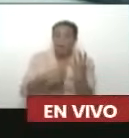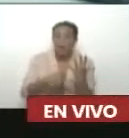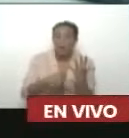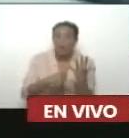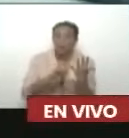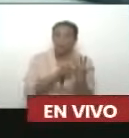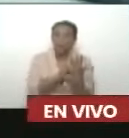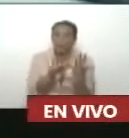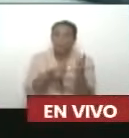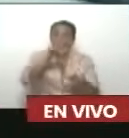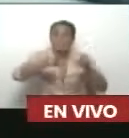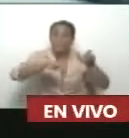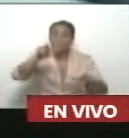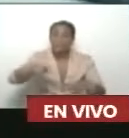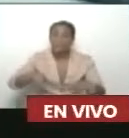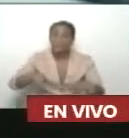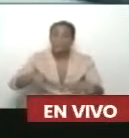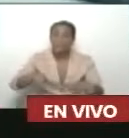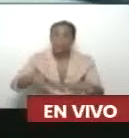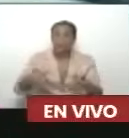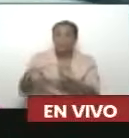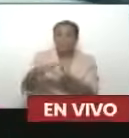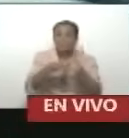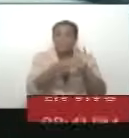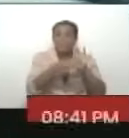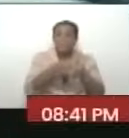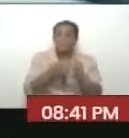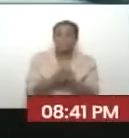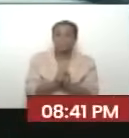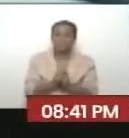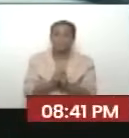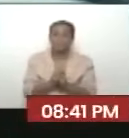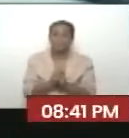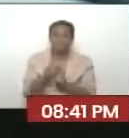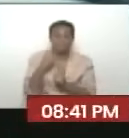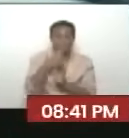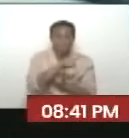donde todos los venezolanos y venezolanas estamos unidos, ¿verdad?